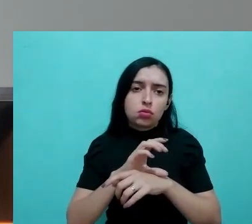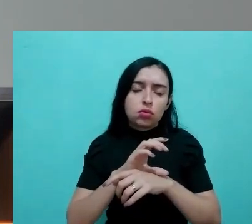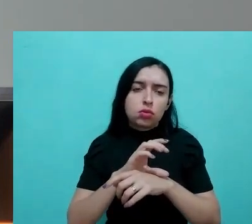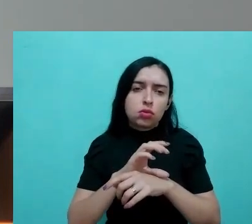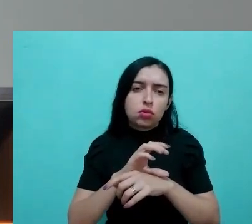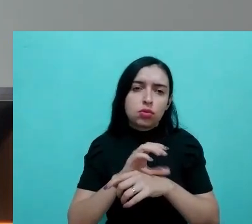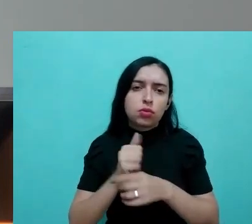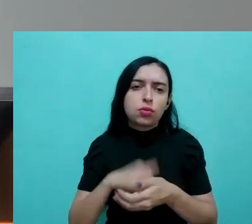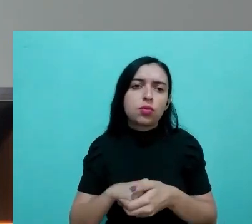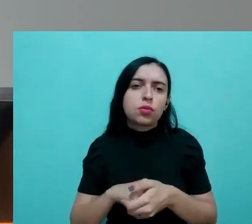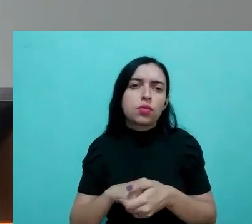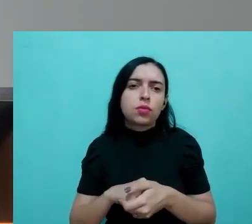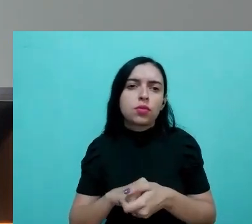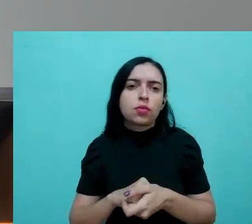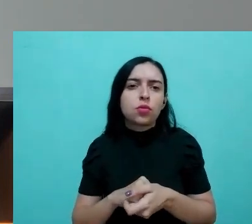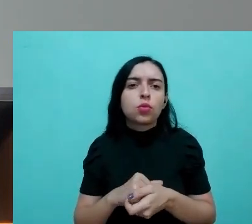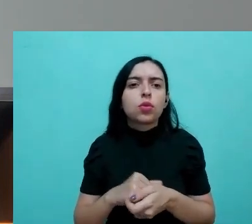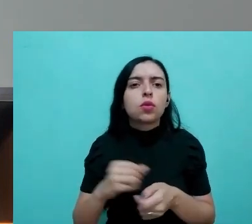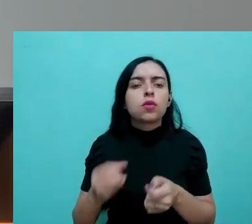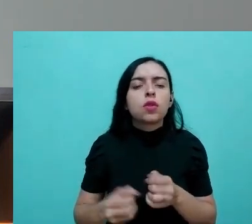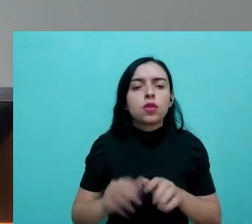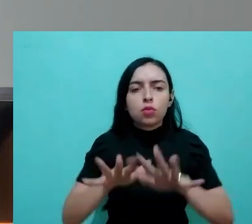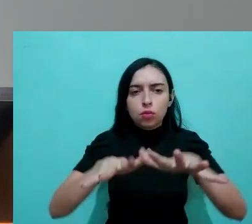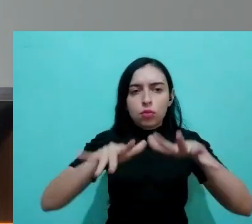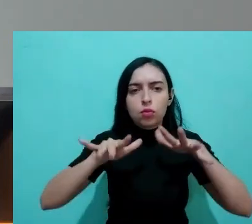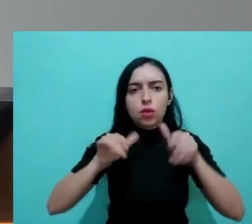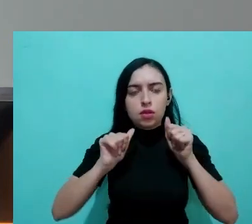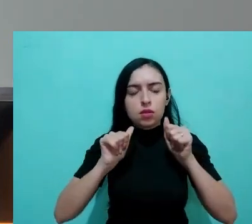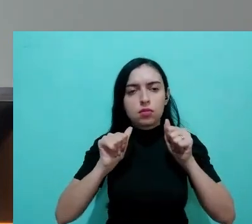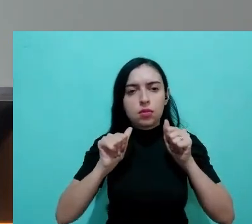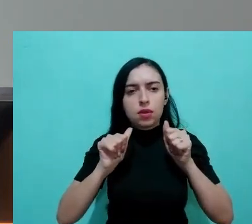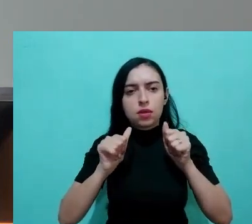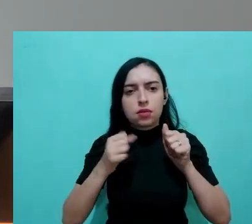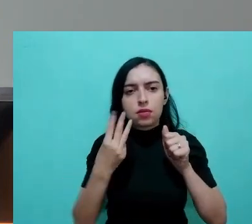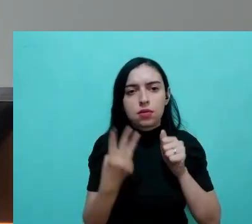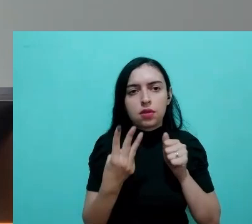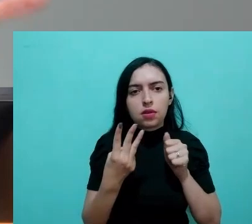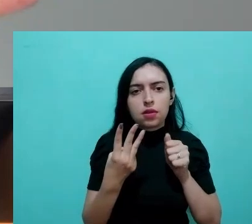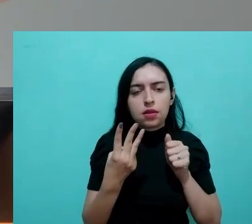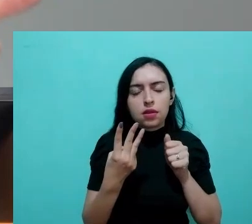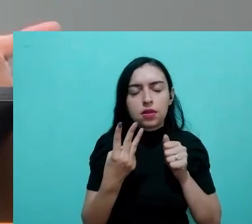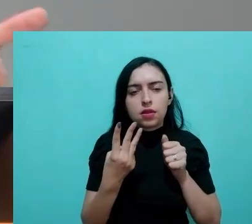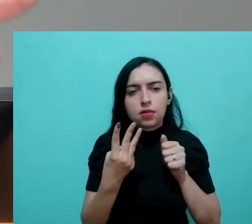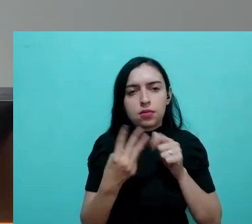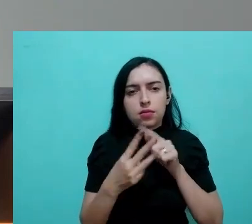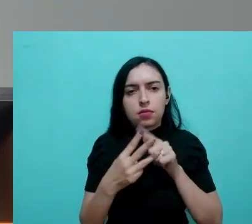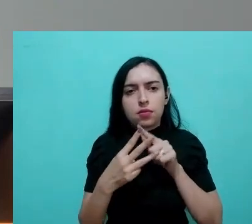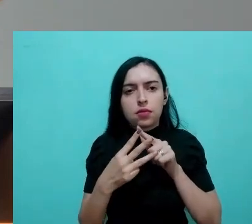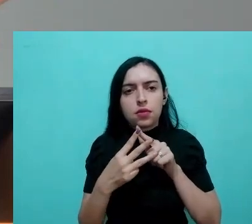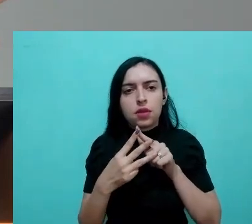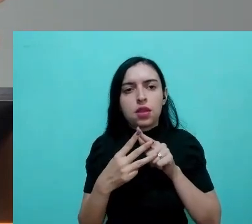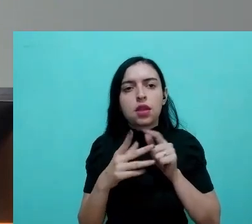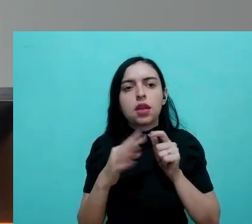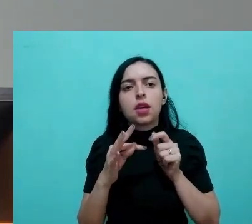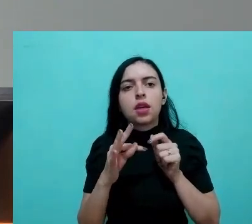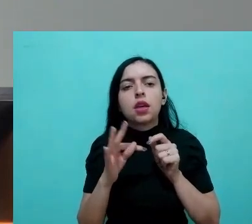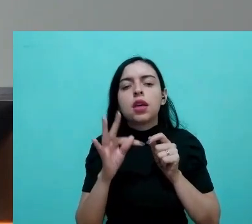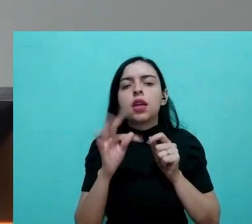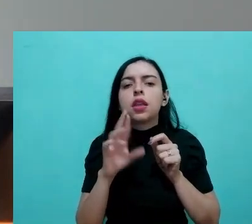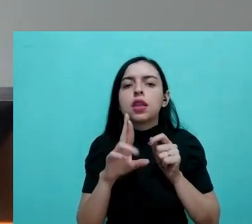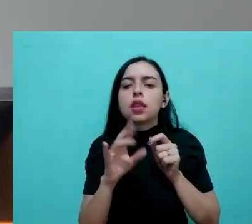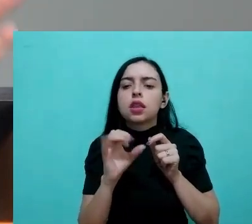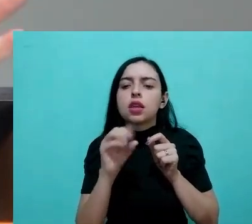constitucional hubiera sido una asamblea con 3 tareas: Tribunal de Casación en el orden